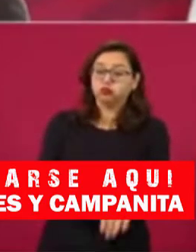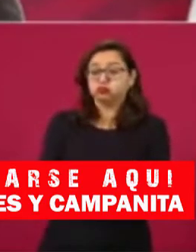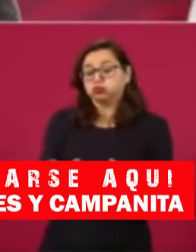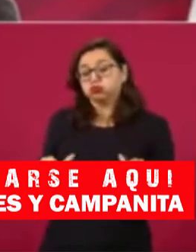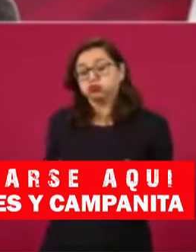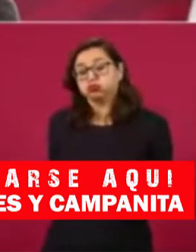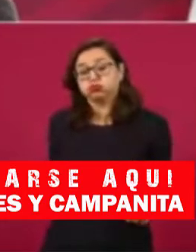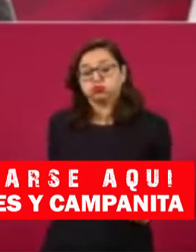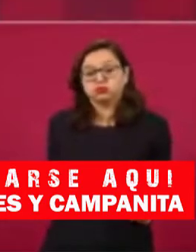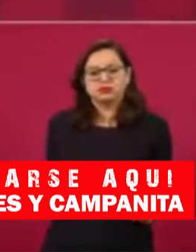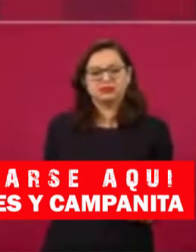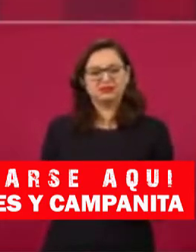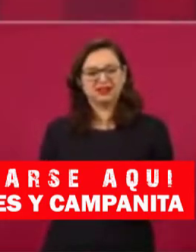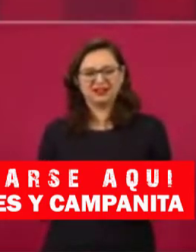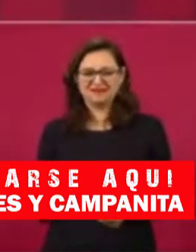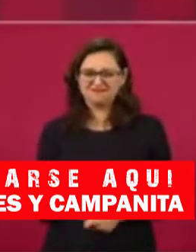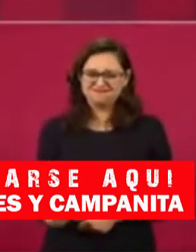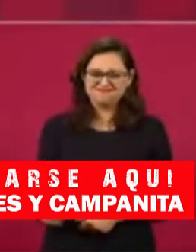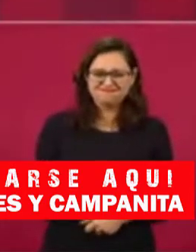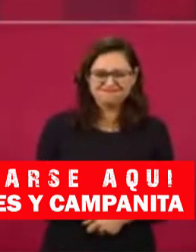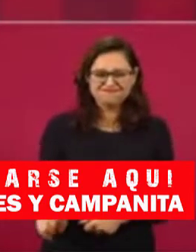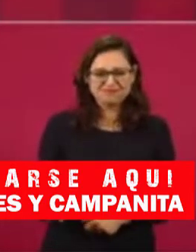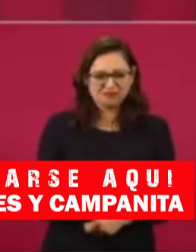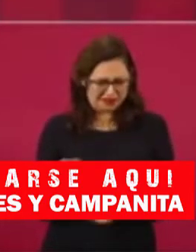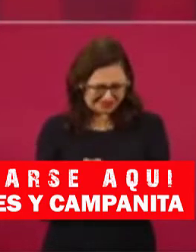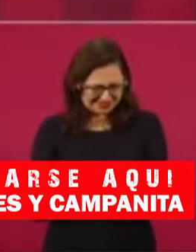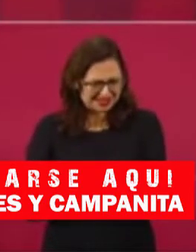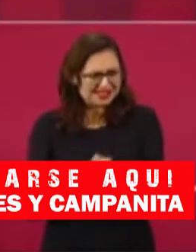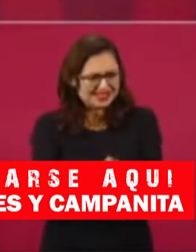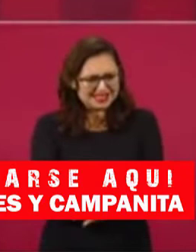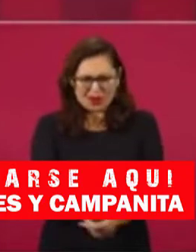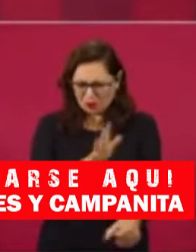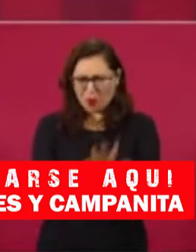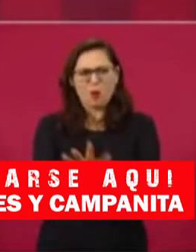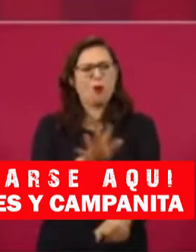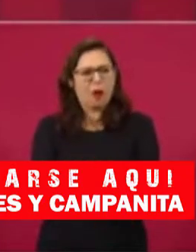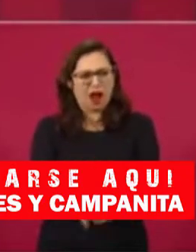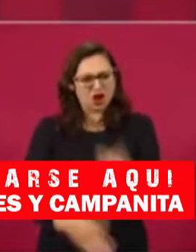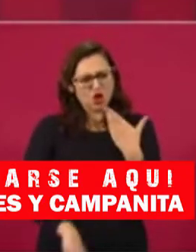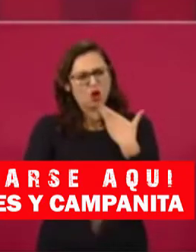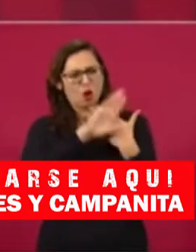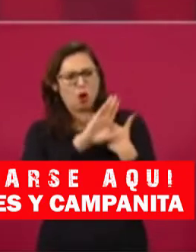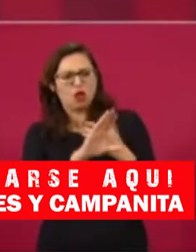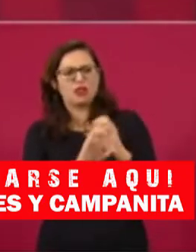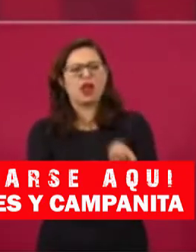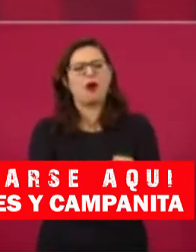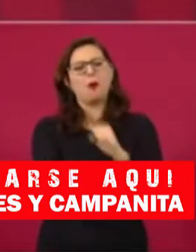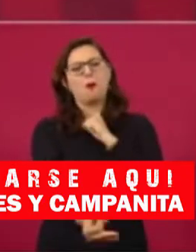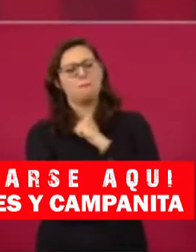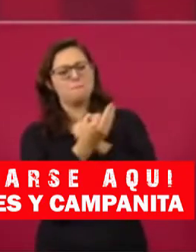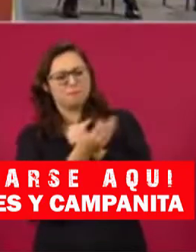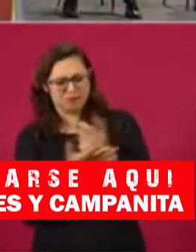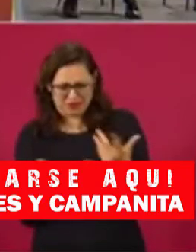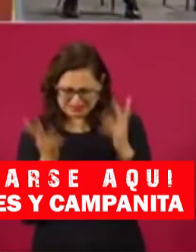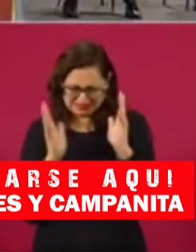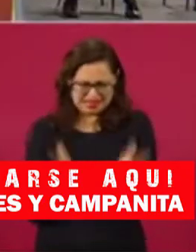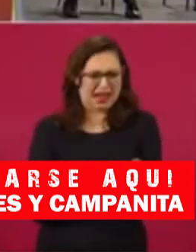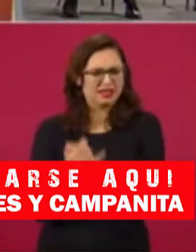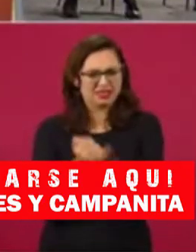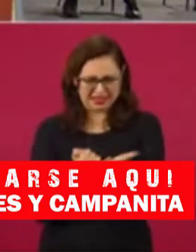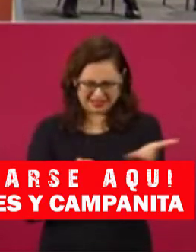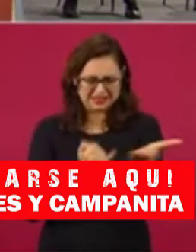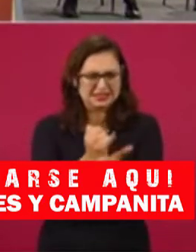que no se define, sobre todo en momentos de transformación.